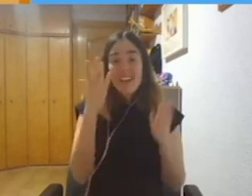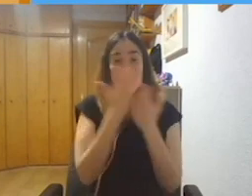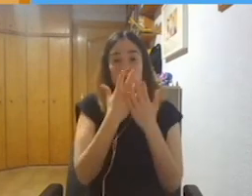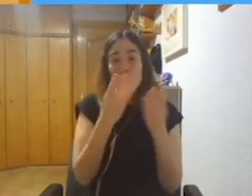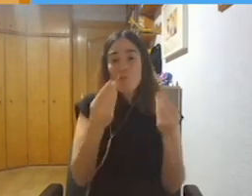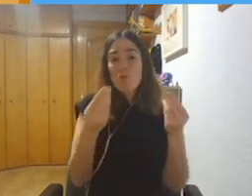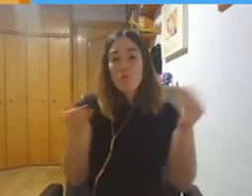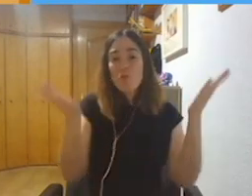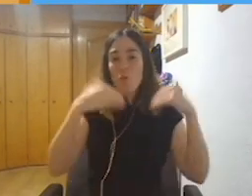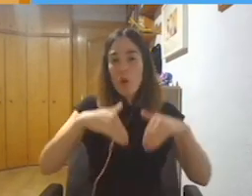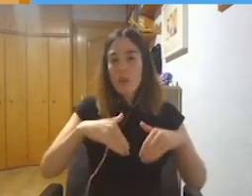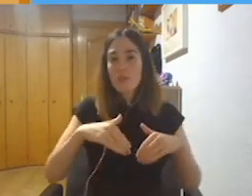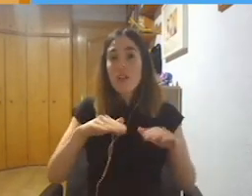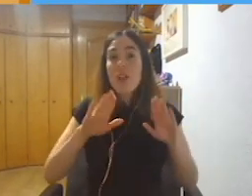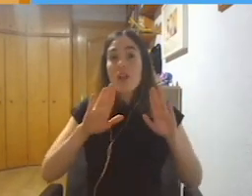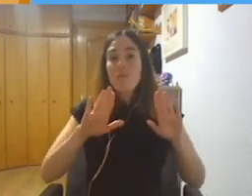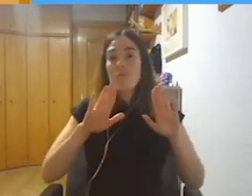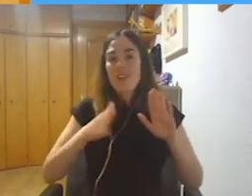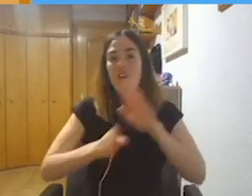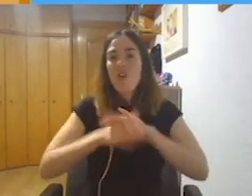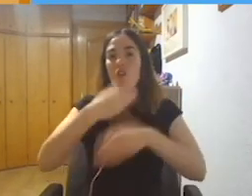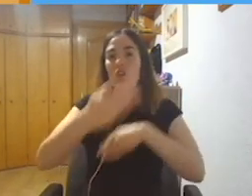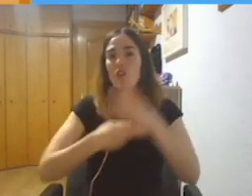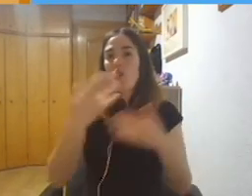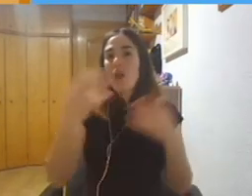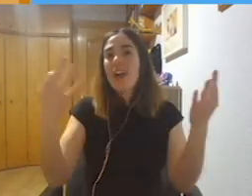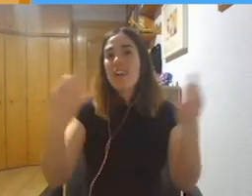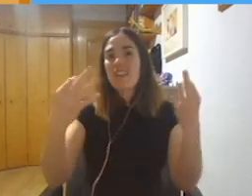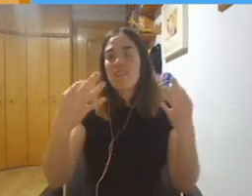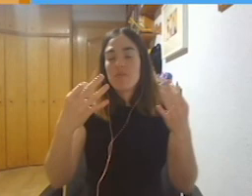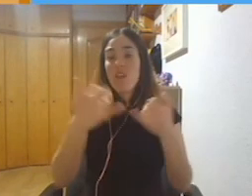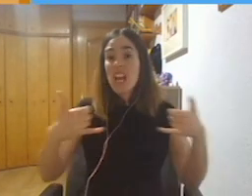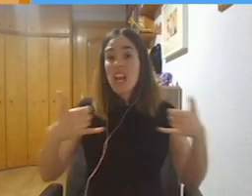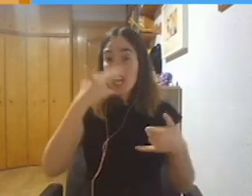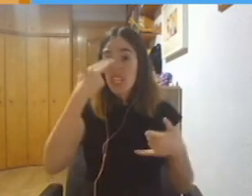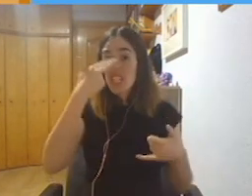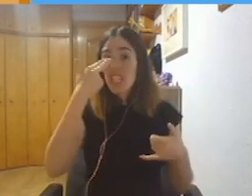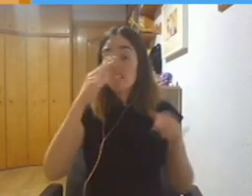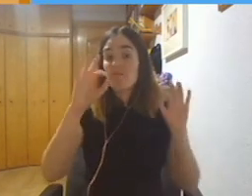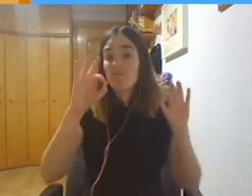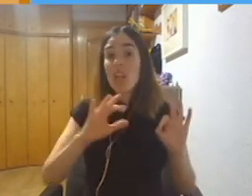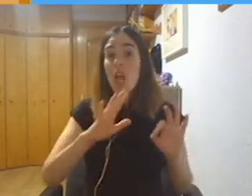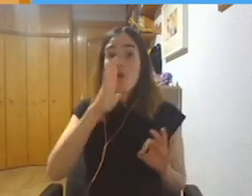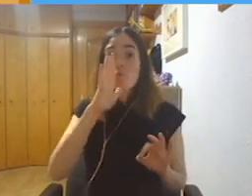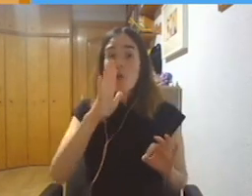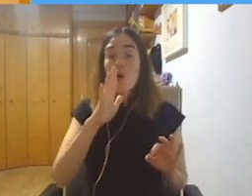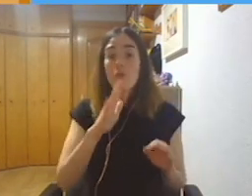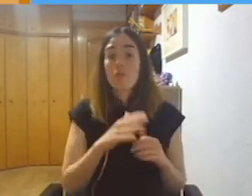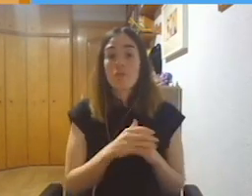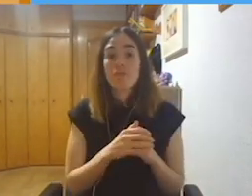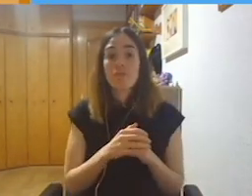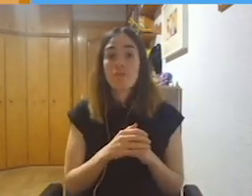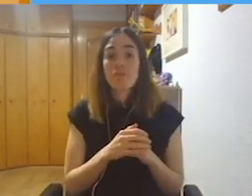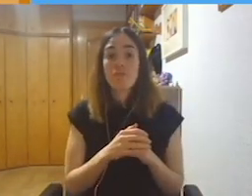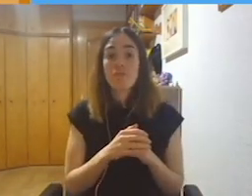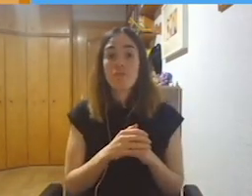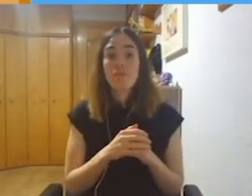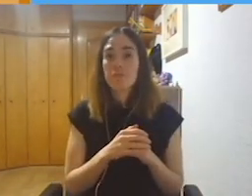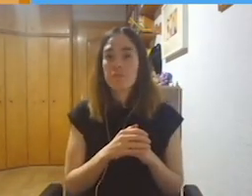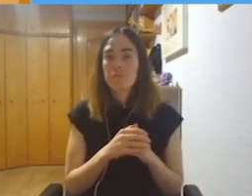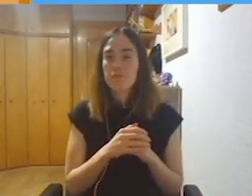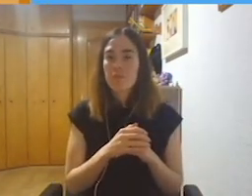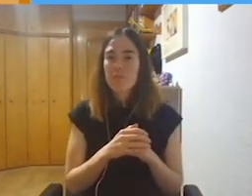estudios sobre ello y se tiene que seguir por ahí. Y sobre todo una línea interesante, es decir, si influye